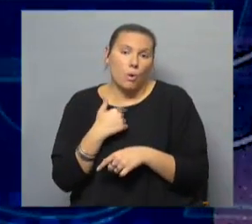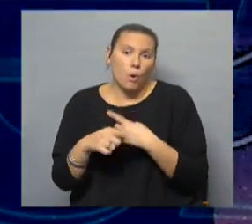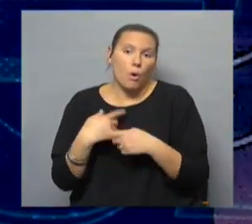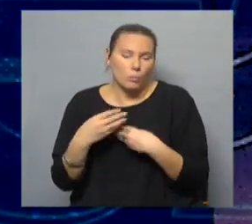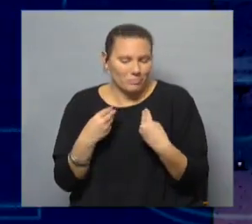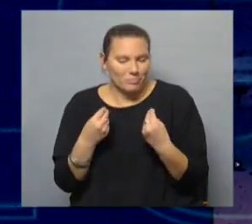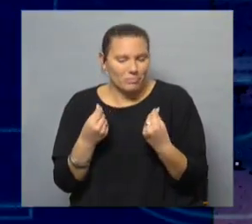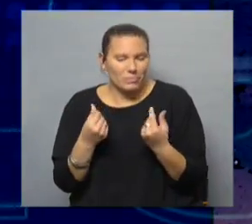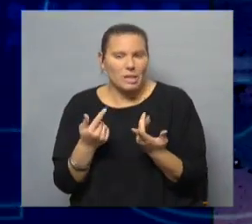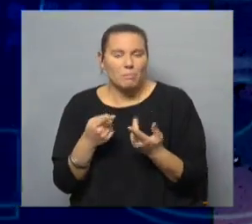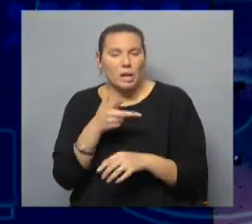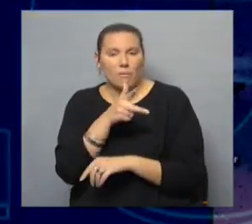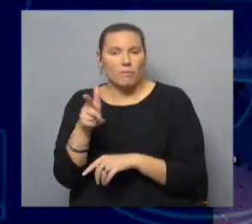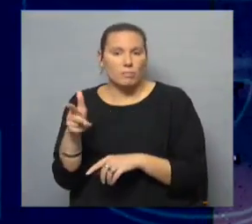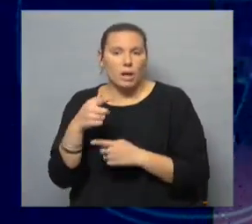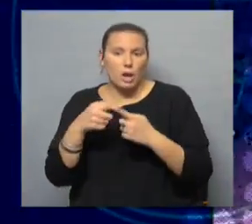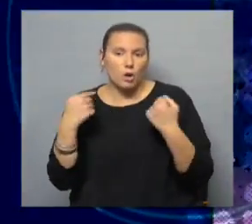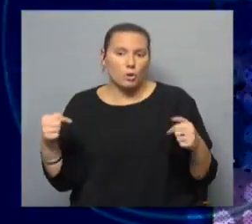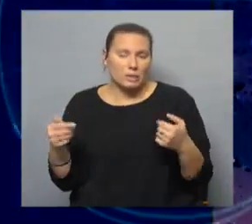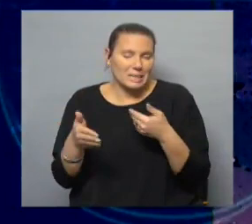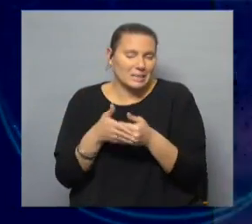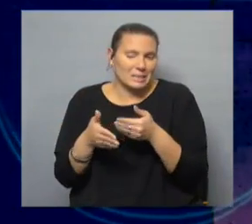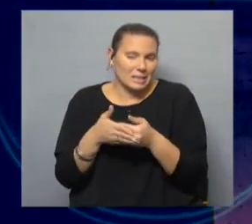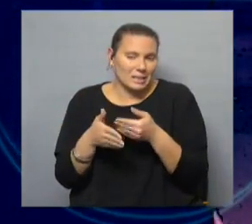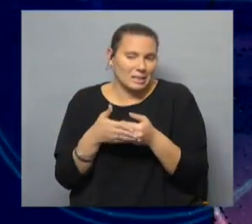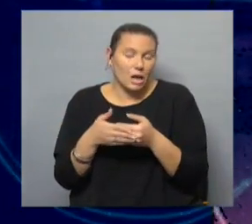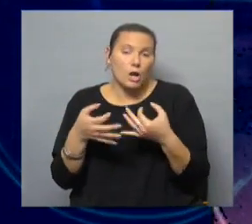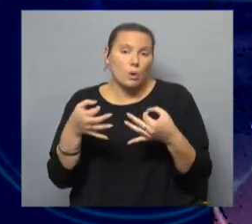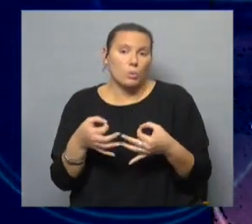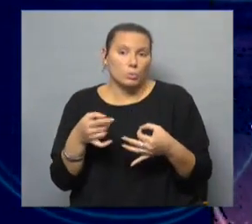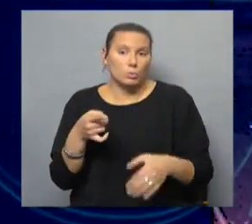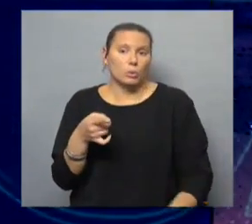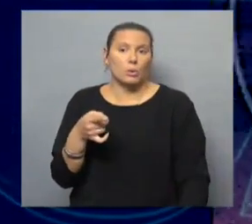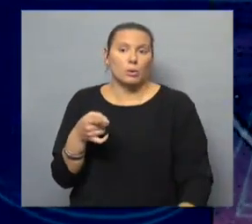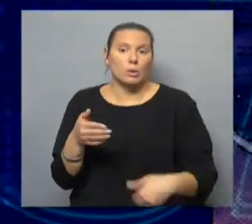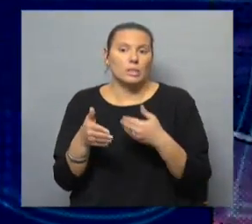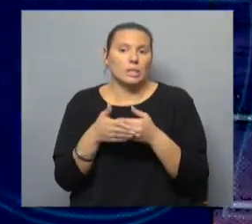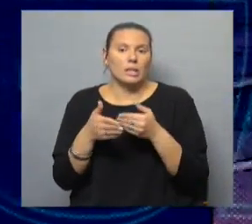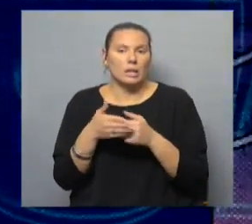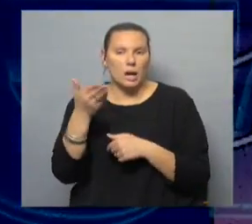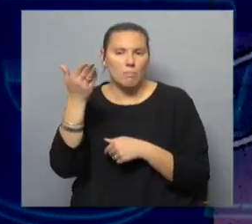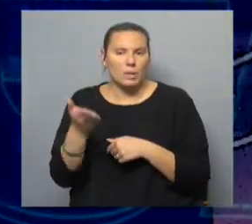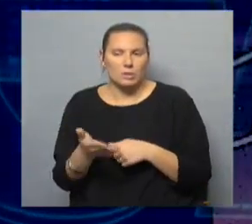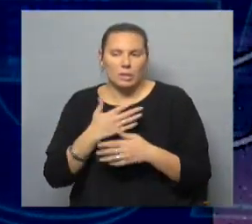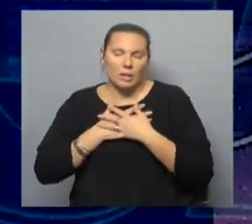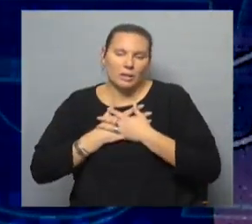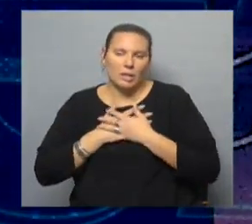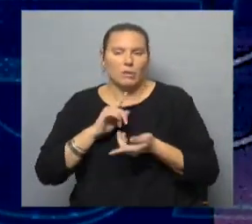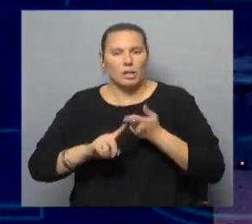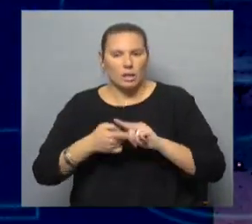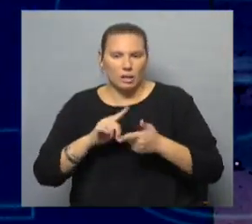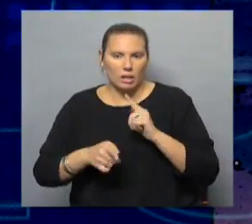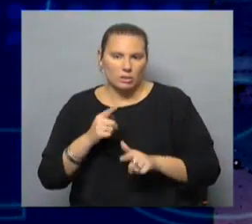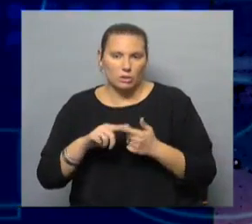sentido para filmar es las cosas que tengo cerca. Y justamente lo que tengo cerca son las personas que quiero y los vínculos y las